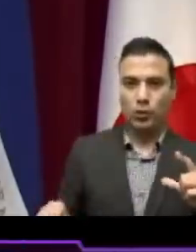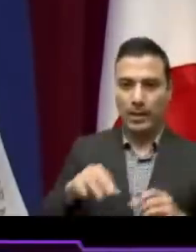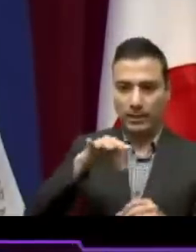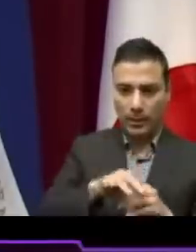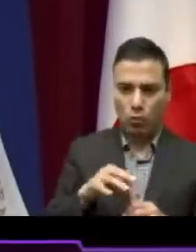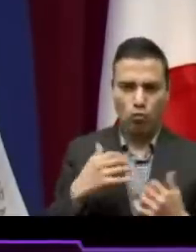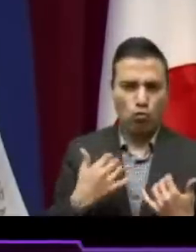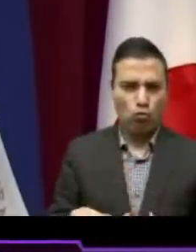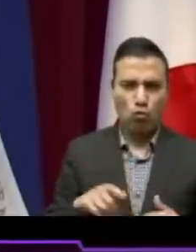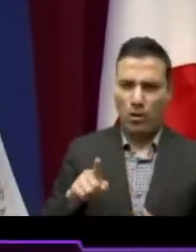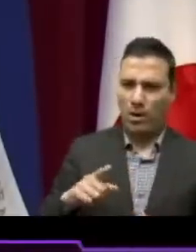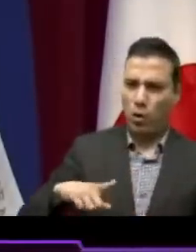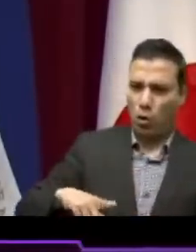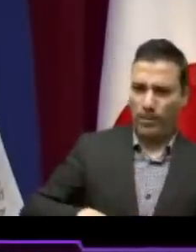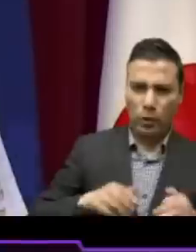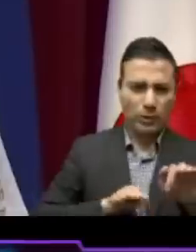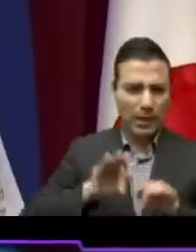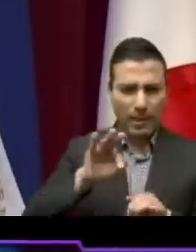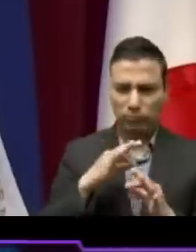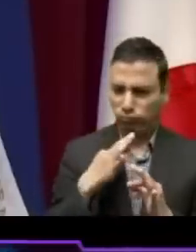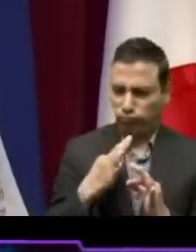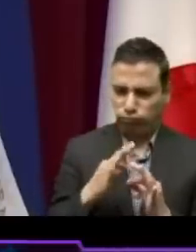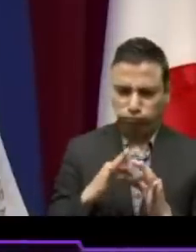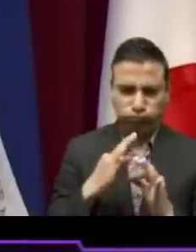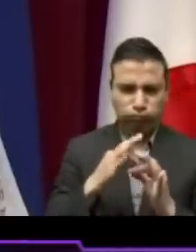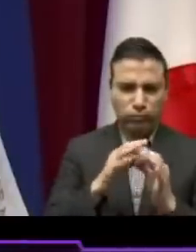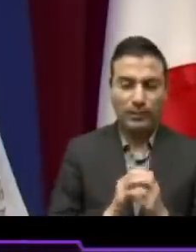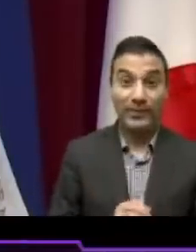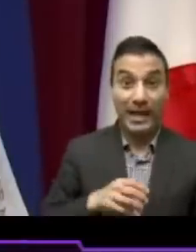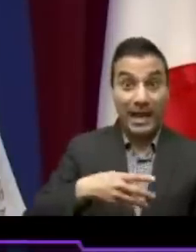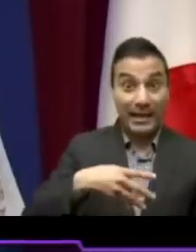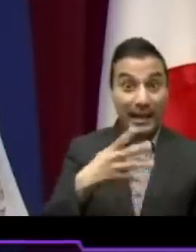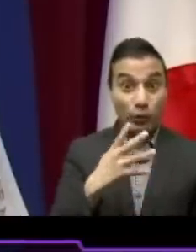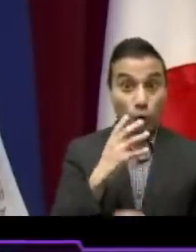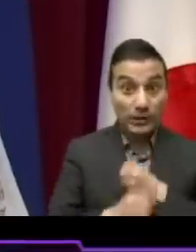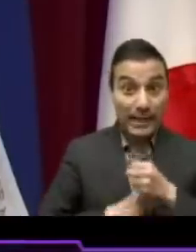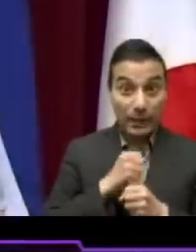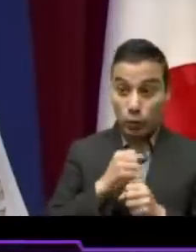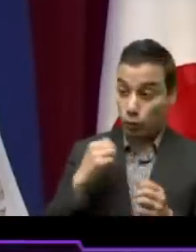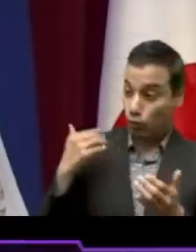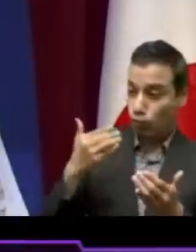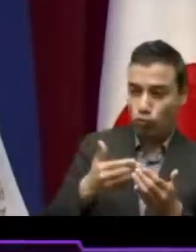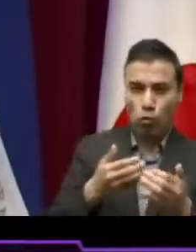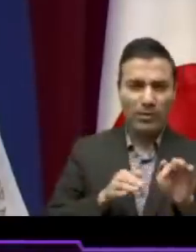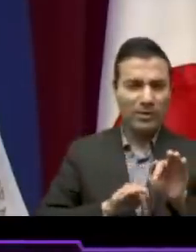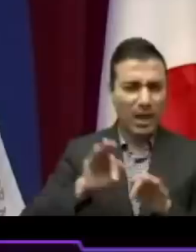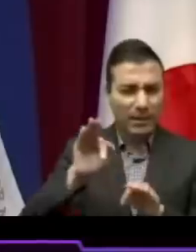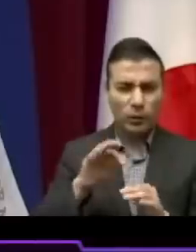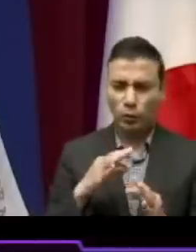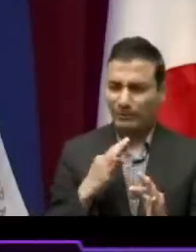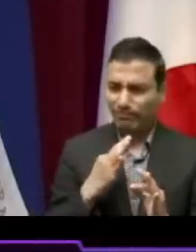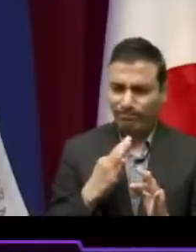ejemplar que durante 14 años de dedicación